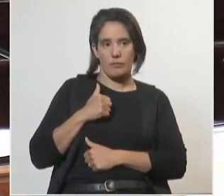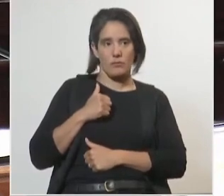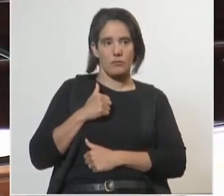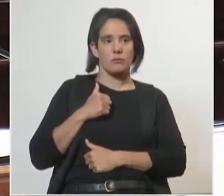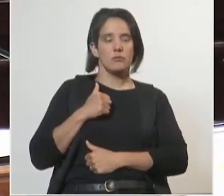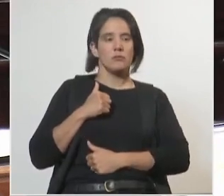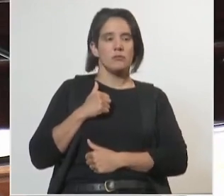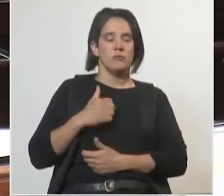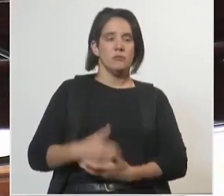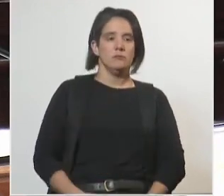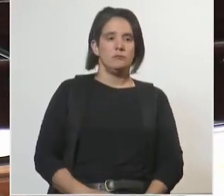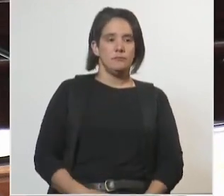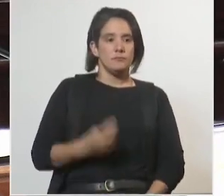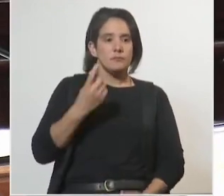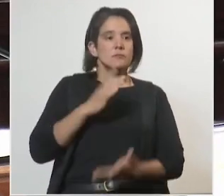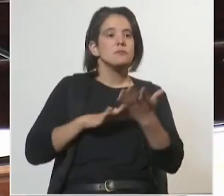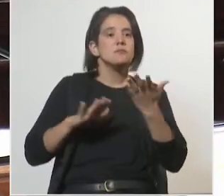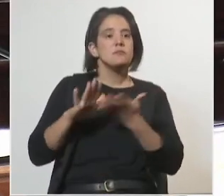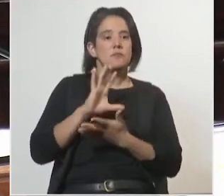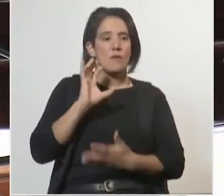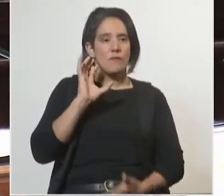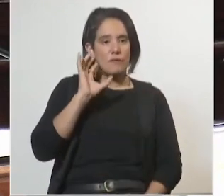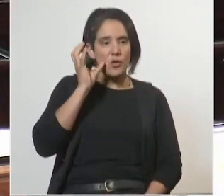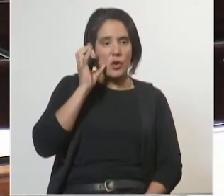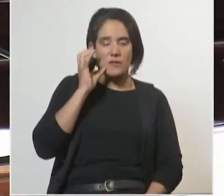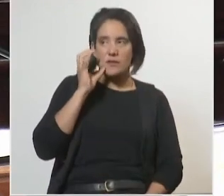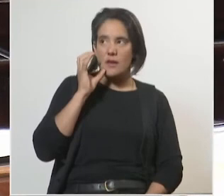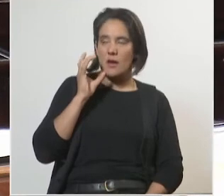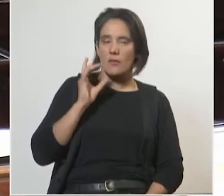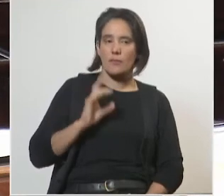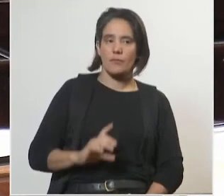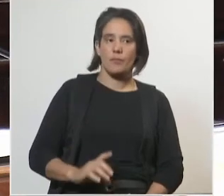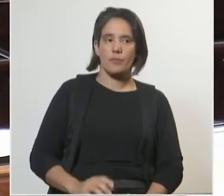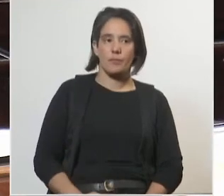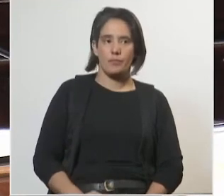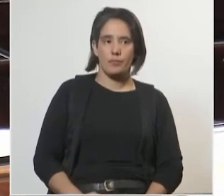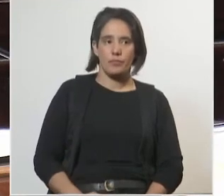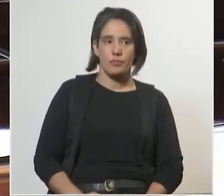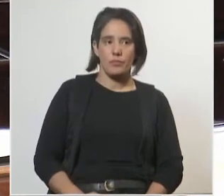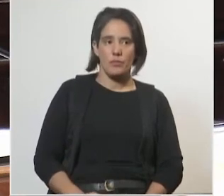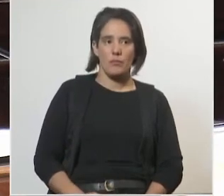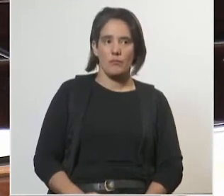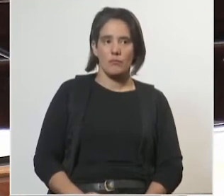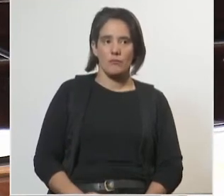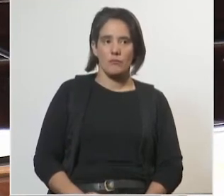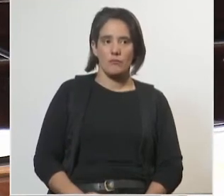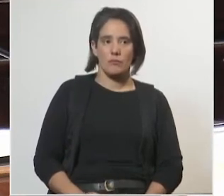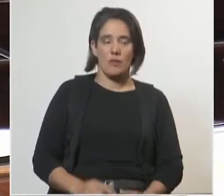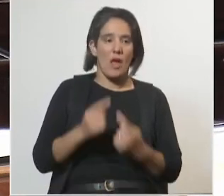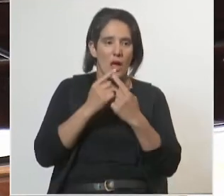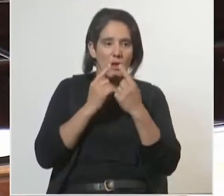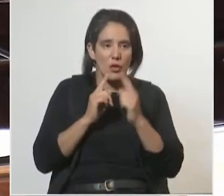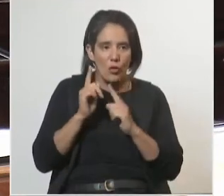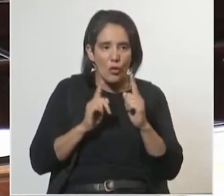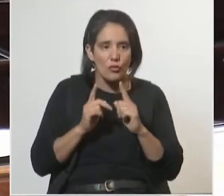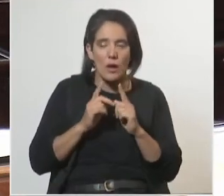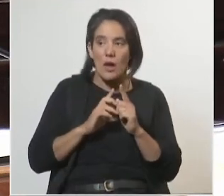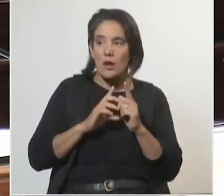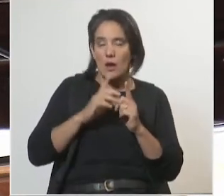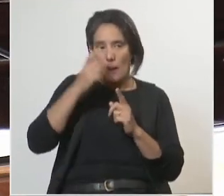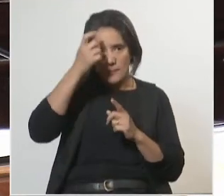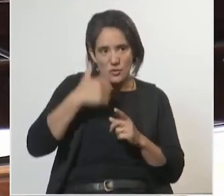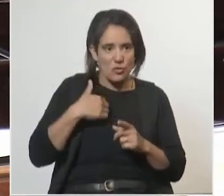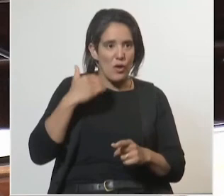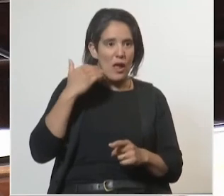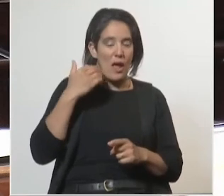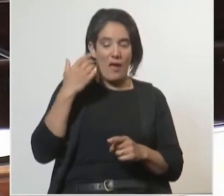hay situaciones de violencia extrema y cosas que nadie en su sano juicio